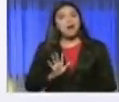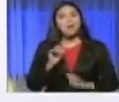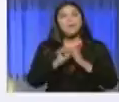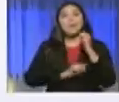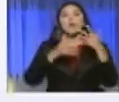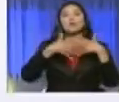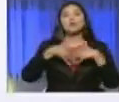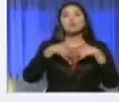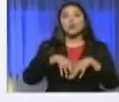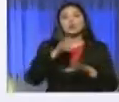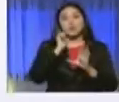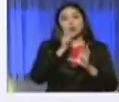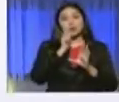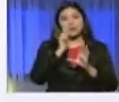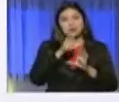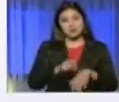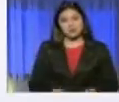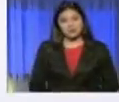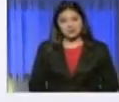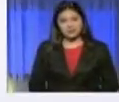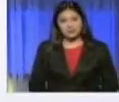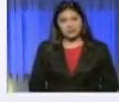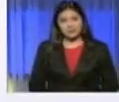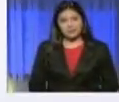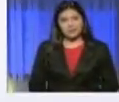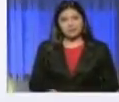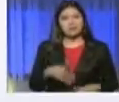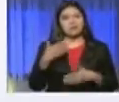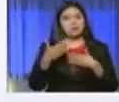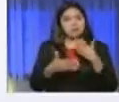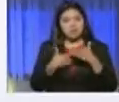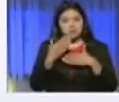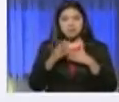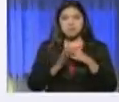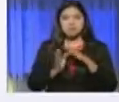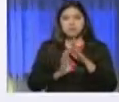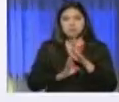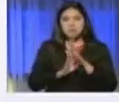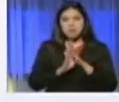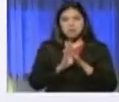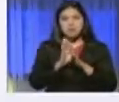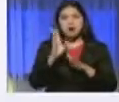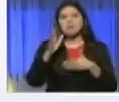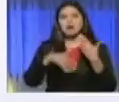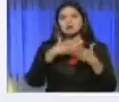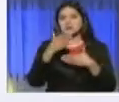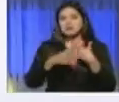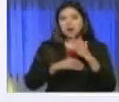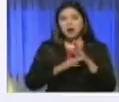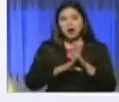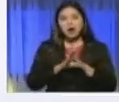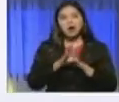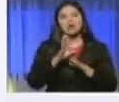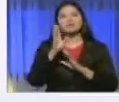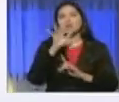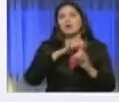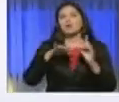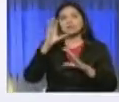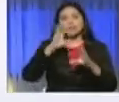es el motor minero. Eso va a ir avanzando. Avanzando con un criterio